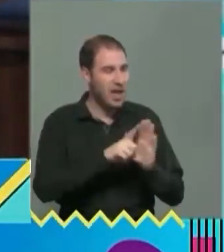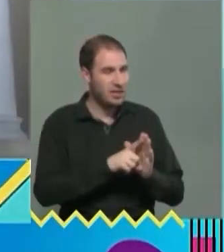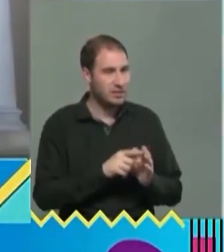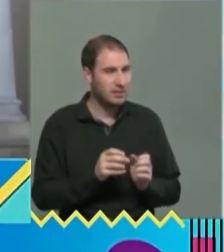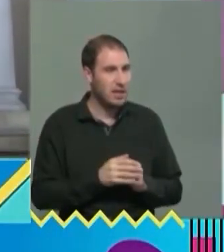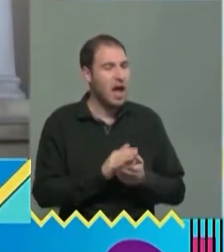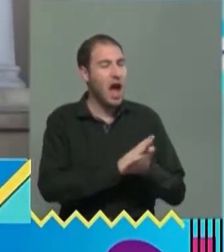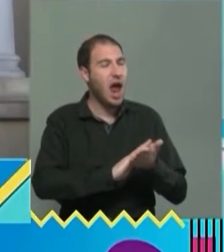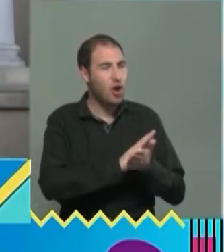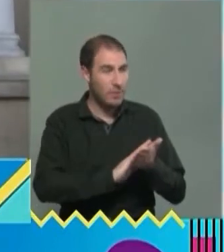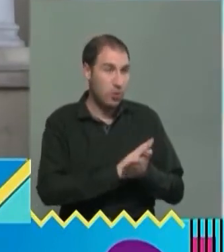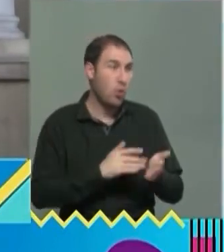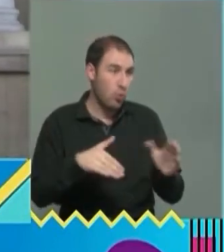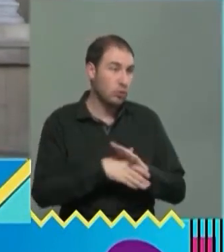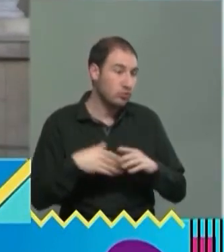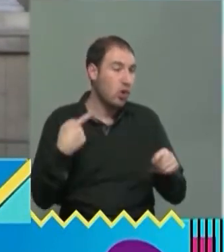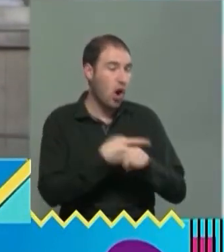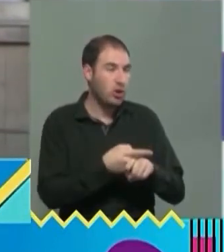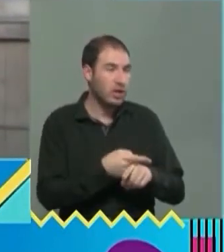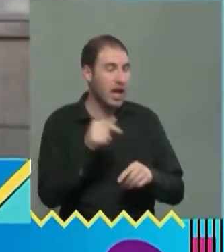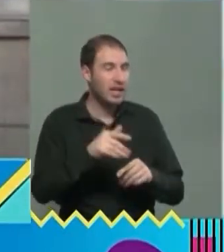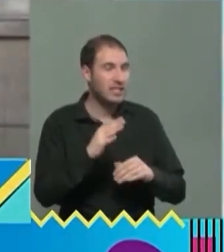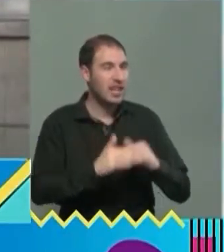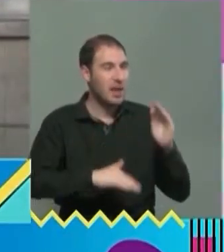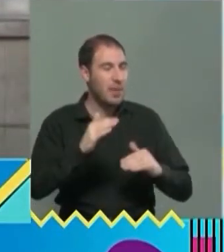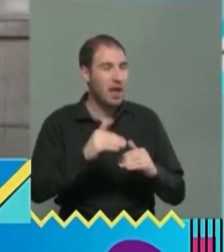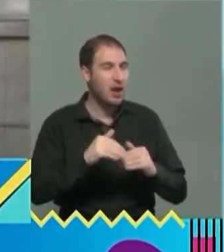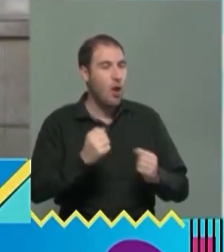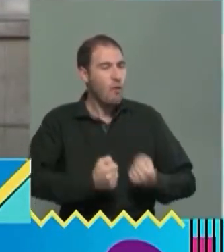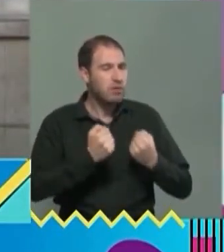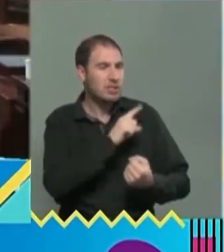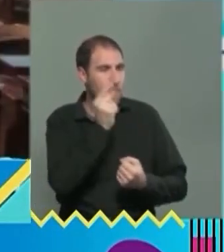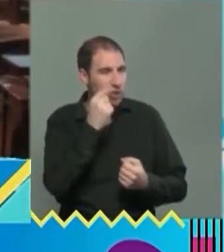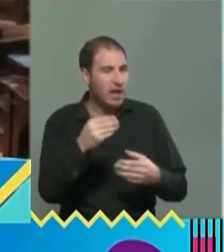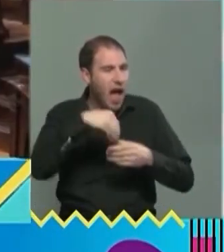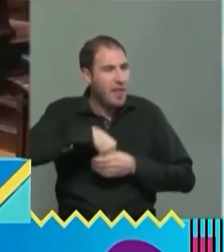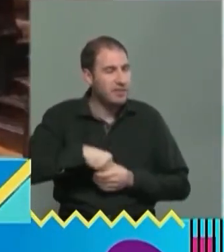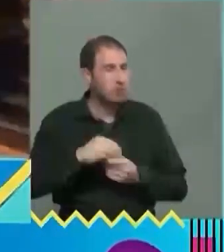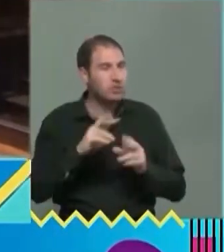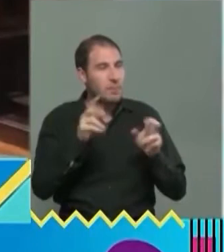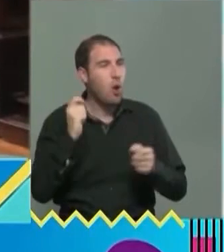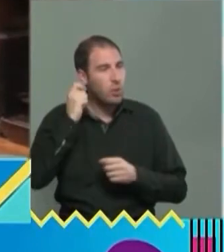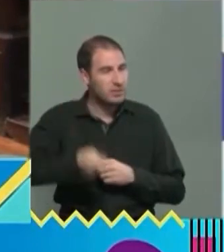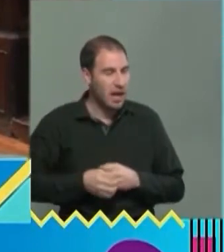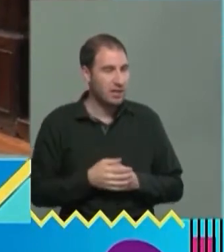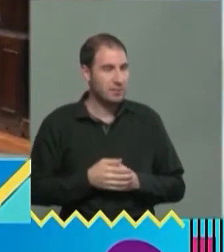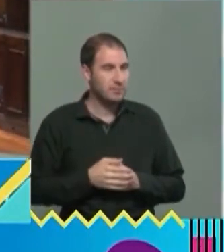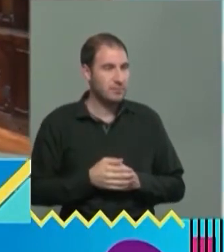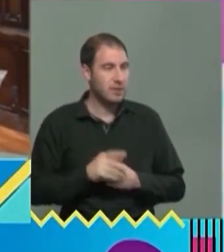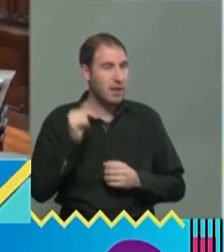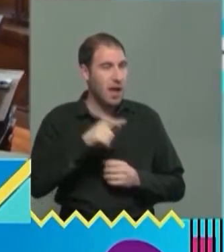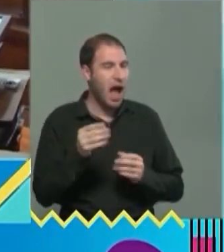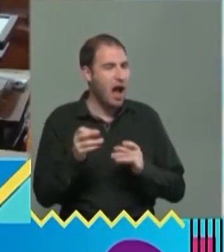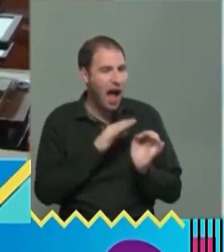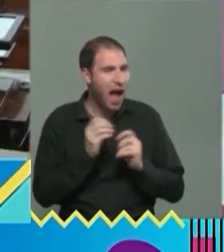de los argumentos justamente en contra es el de nivelar fuerzas políticas hacia adentro del ámbito judicial, ¿no? Conocidas son las